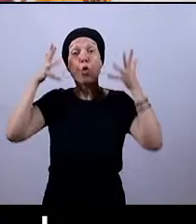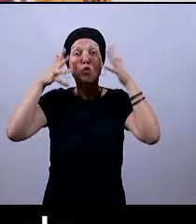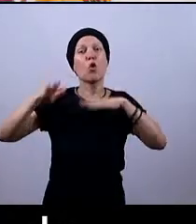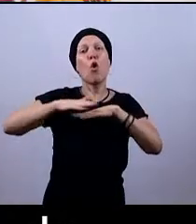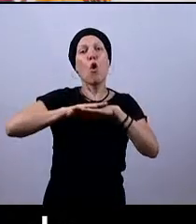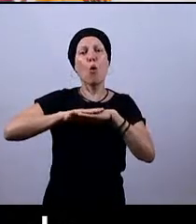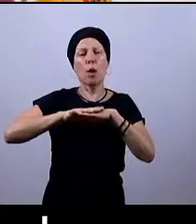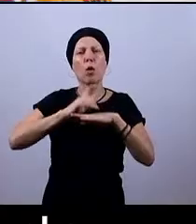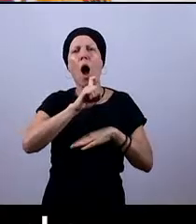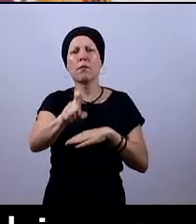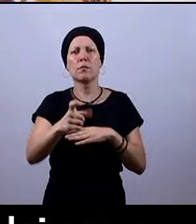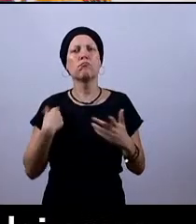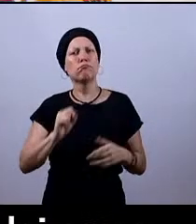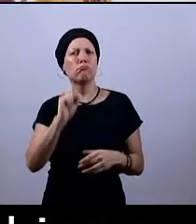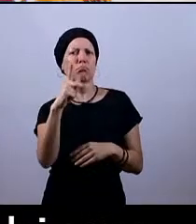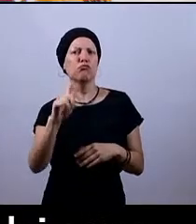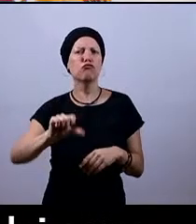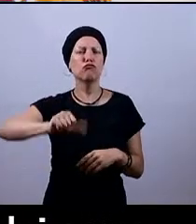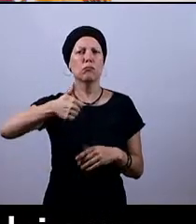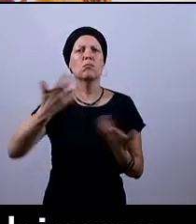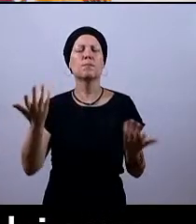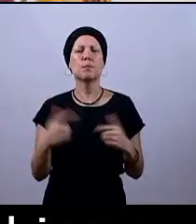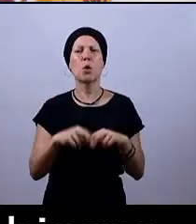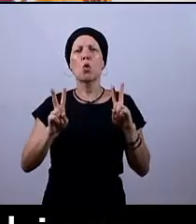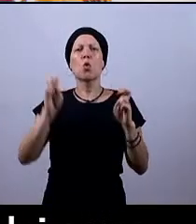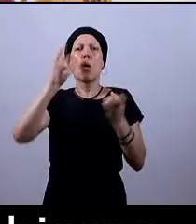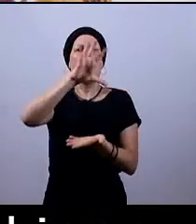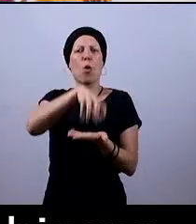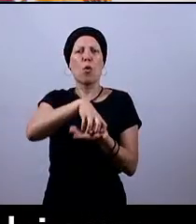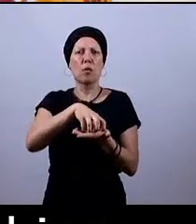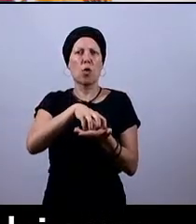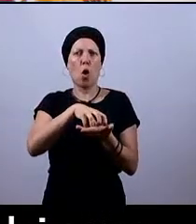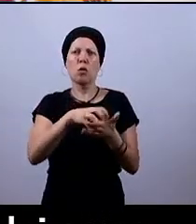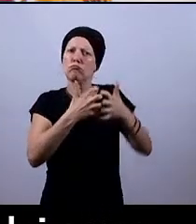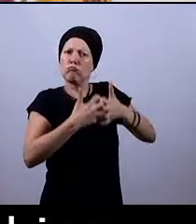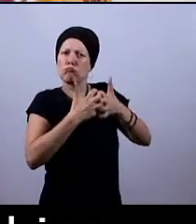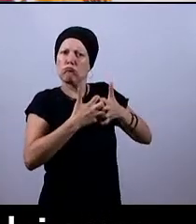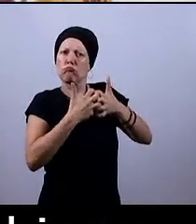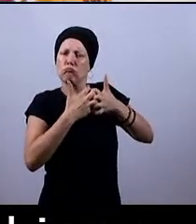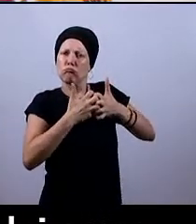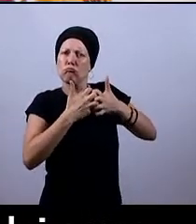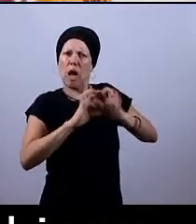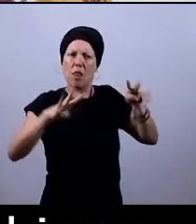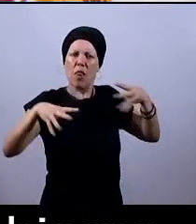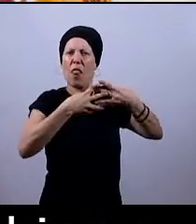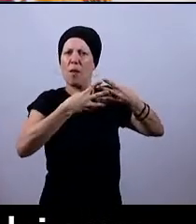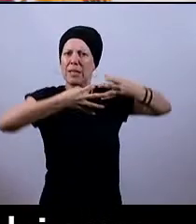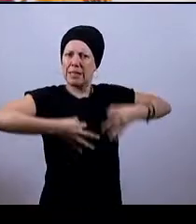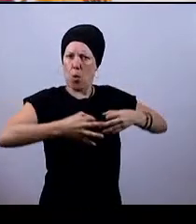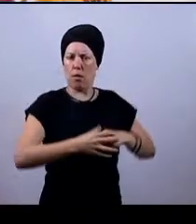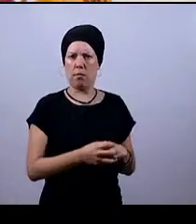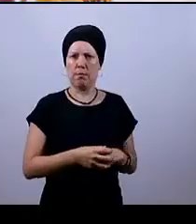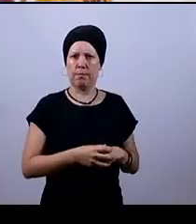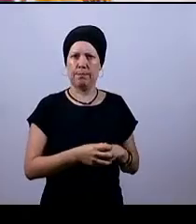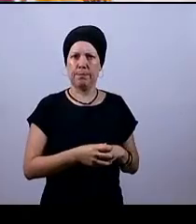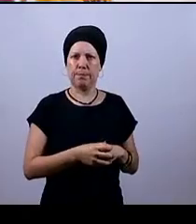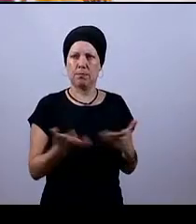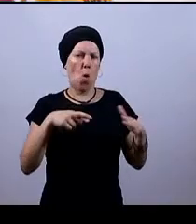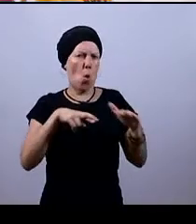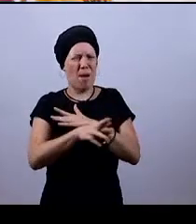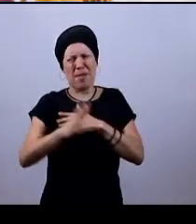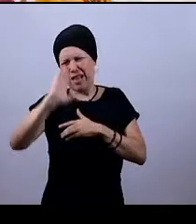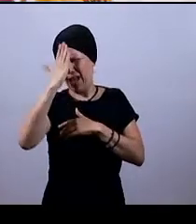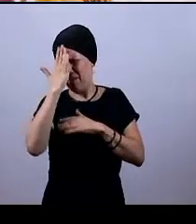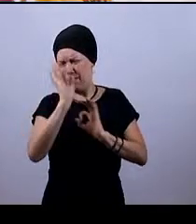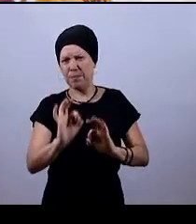Gobierno ha dado luz verde a un nuevo centro de operaciones de ciberseguridad. Va a ser una herramienta clave